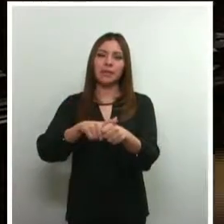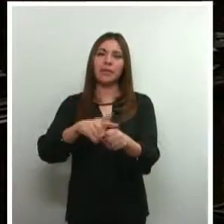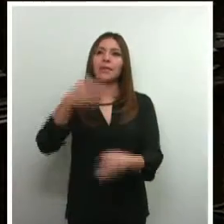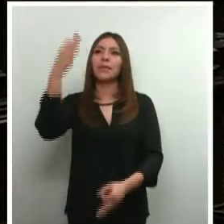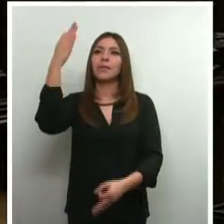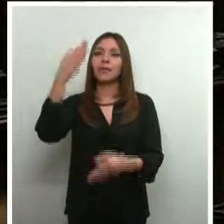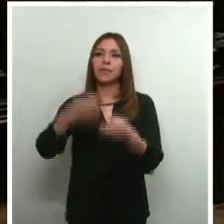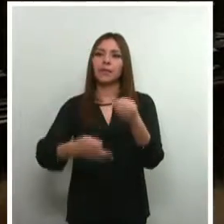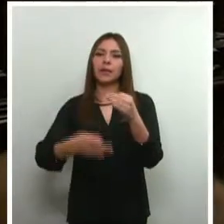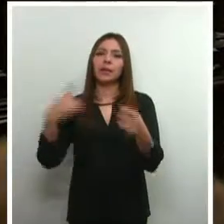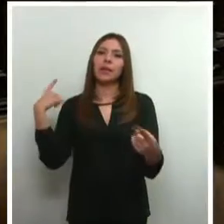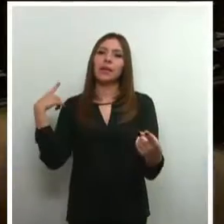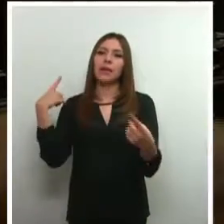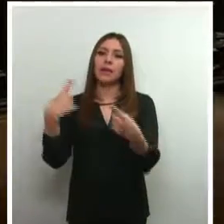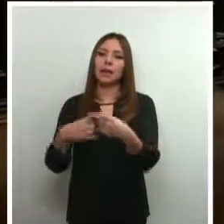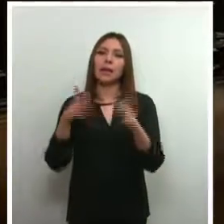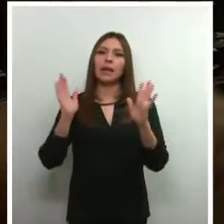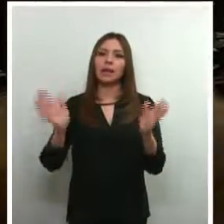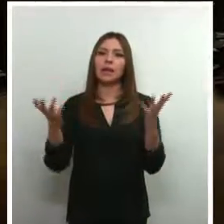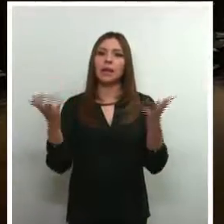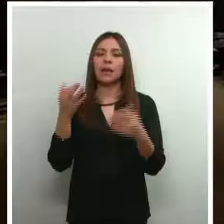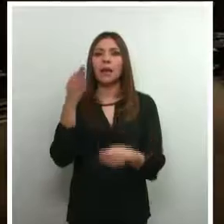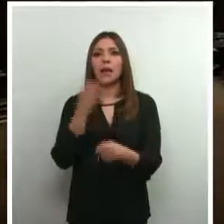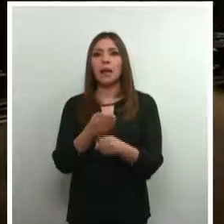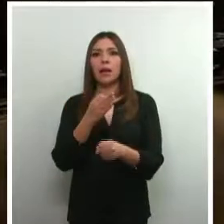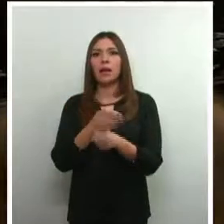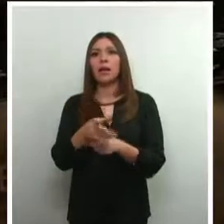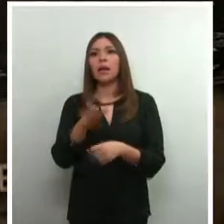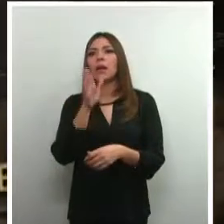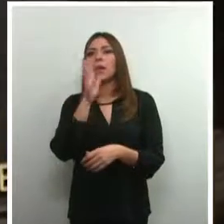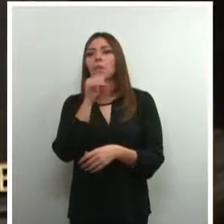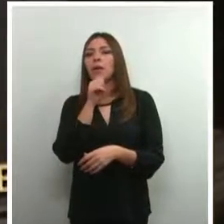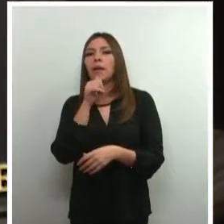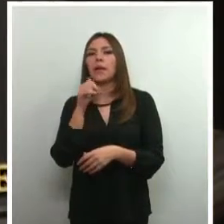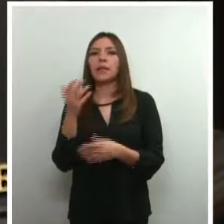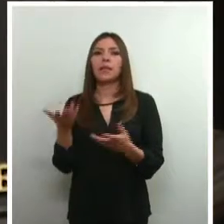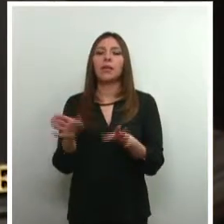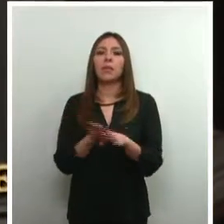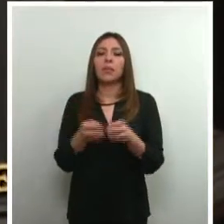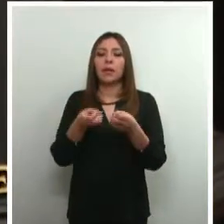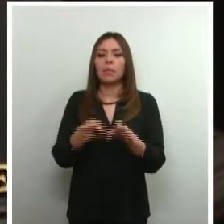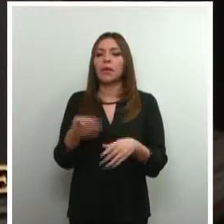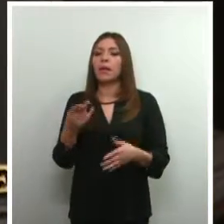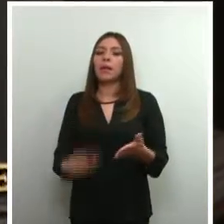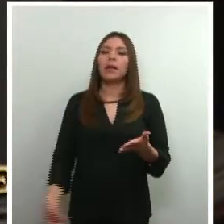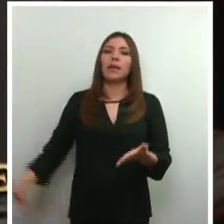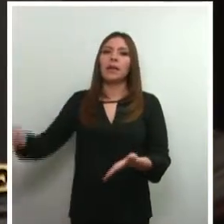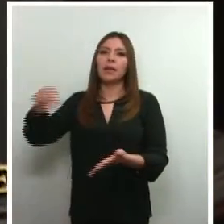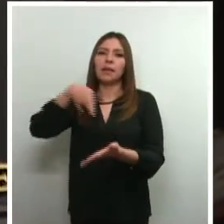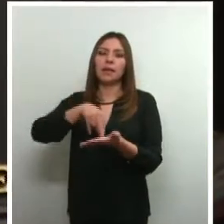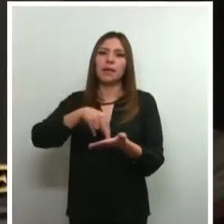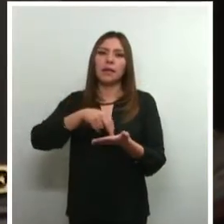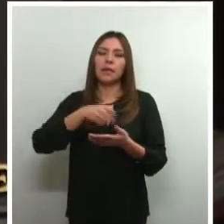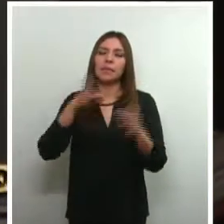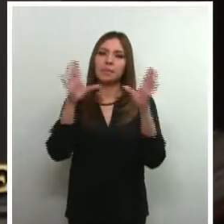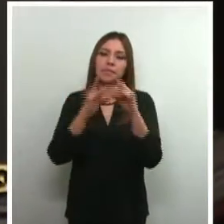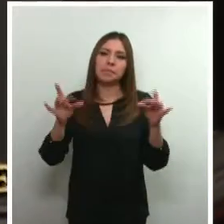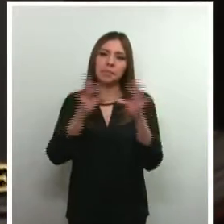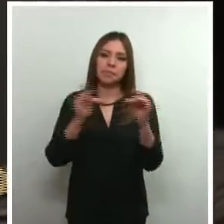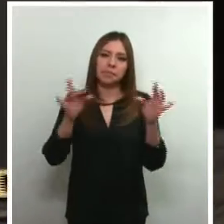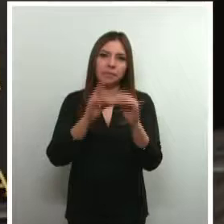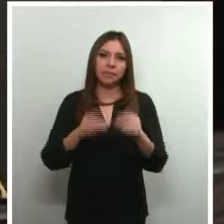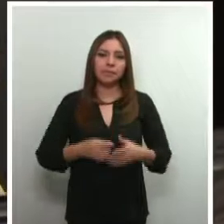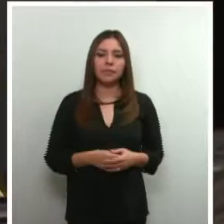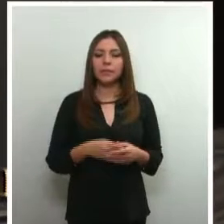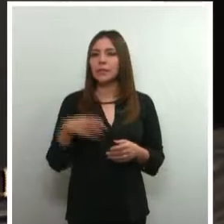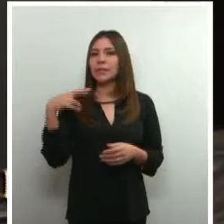el momento que tanto esperaba y no podía dejar pasar de subir y hablar. Va a